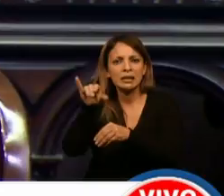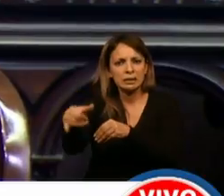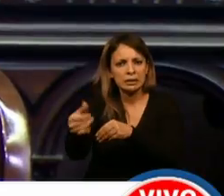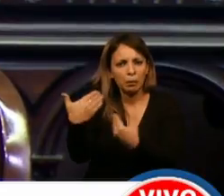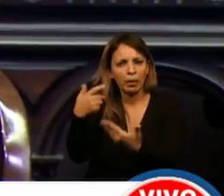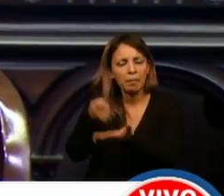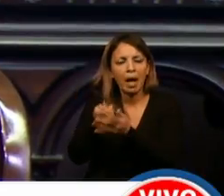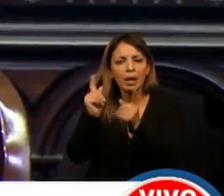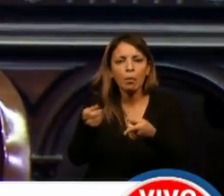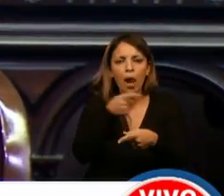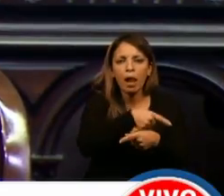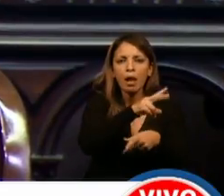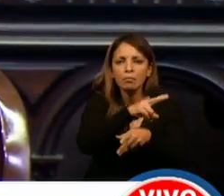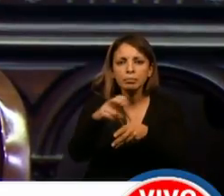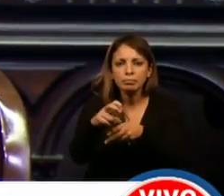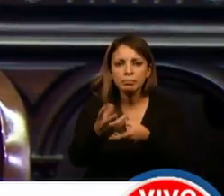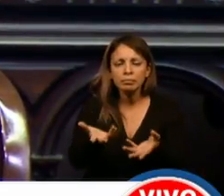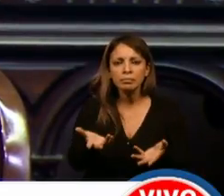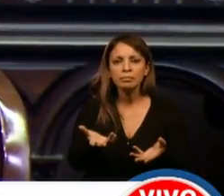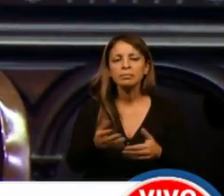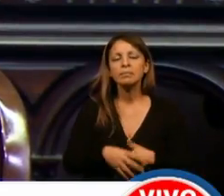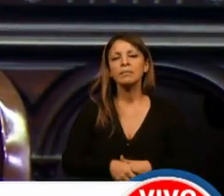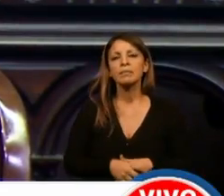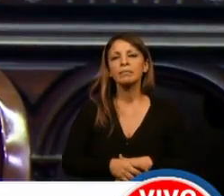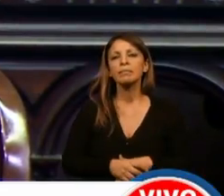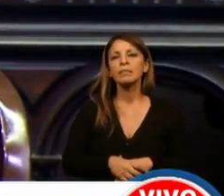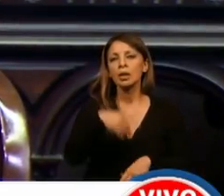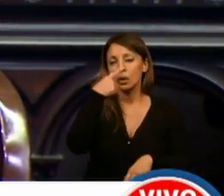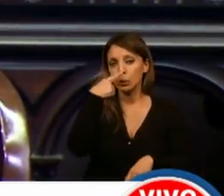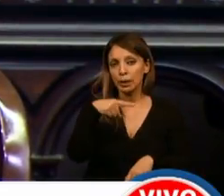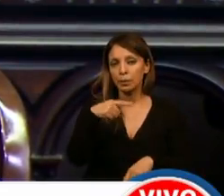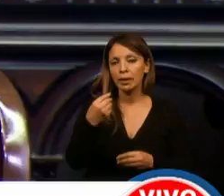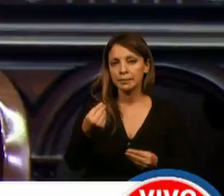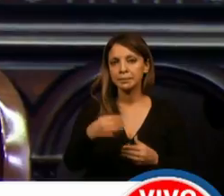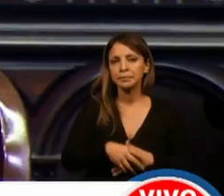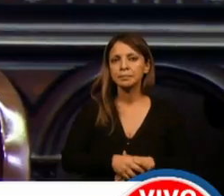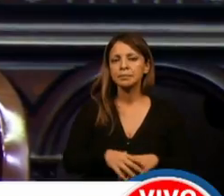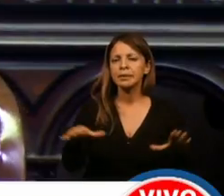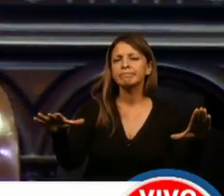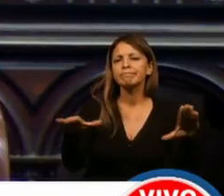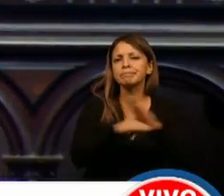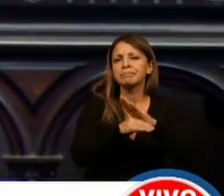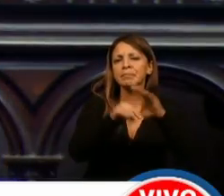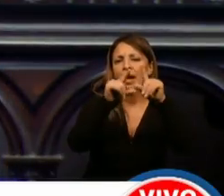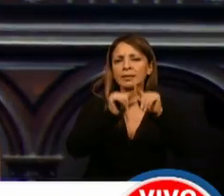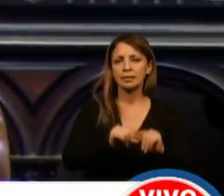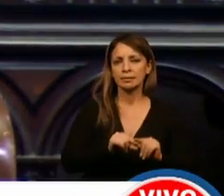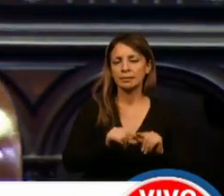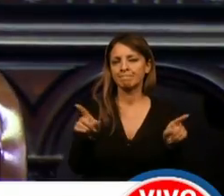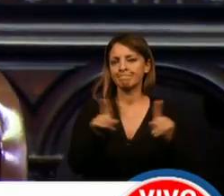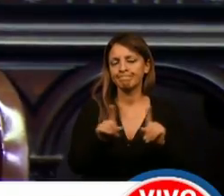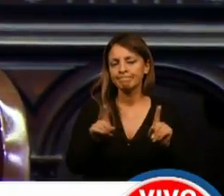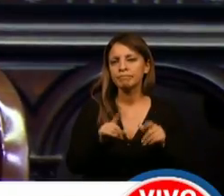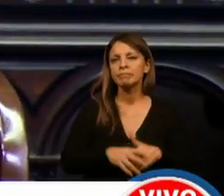hacían uso indiscriminado terminó con esto no fueron precisos los datos que le darían